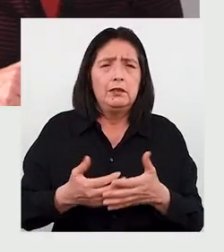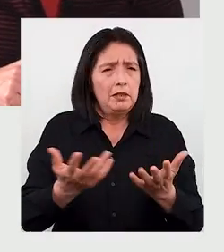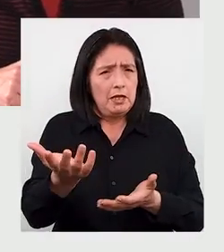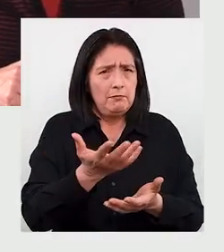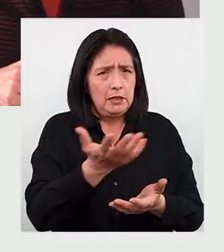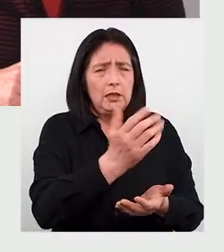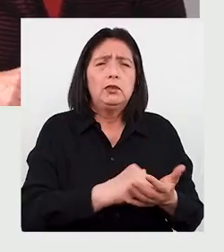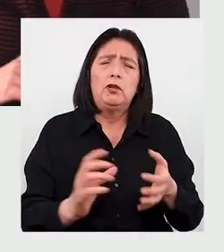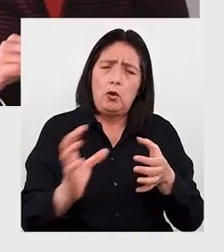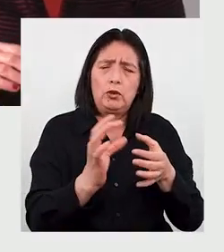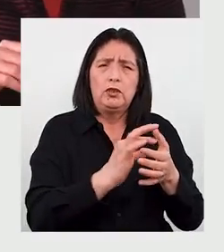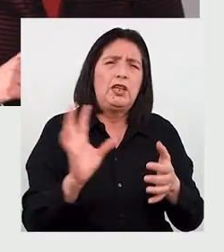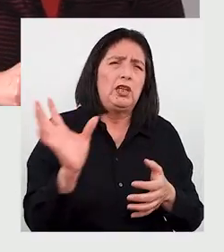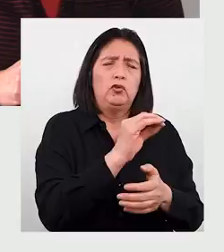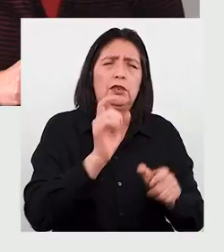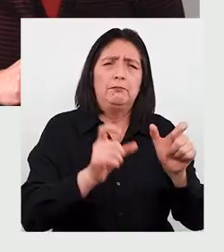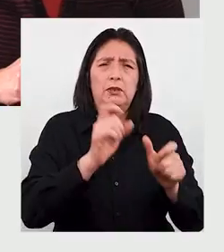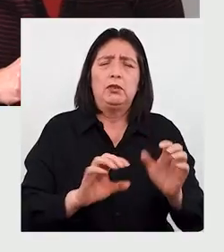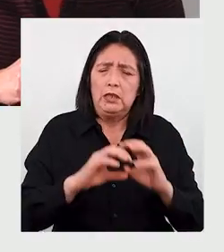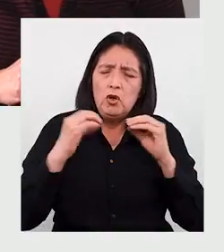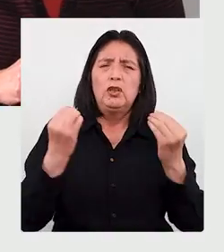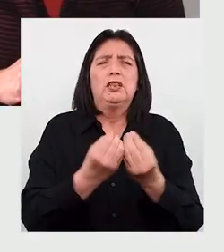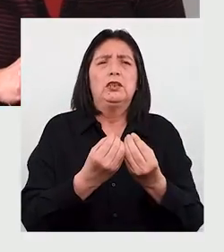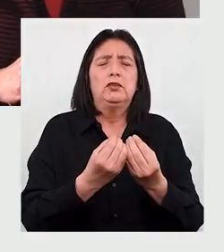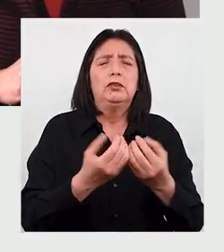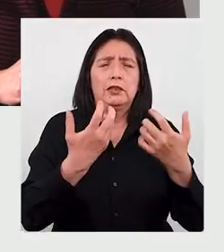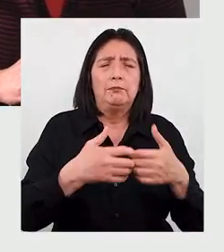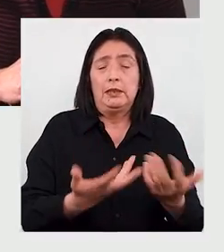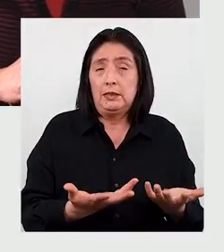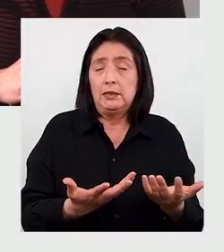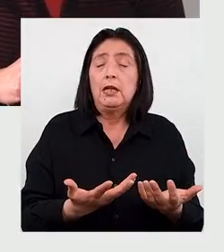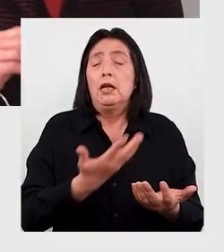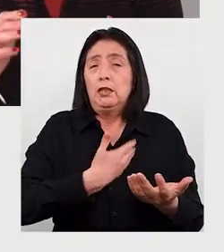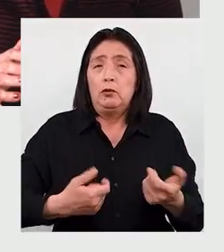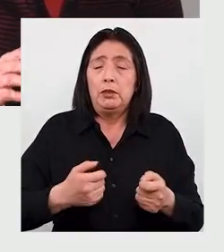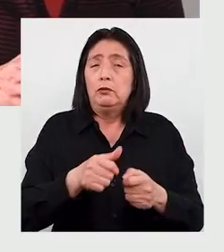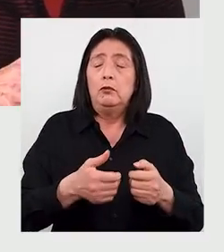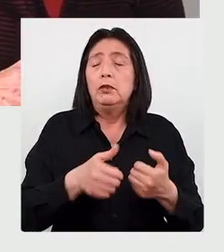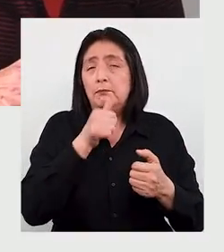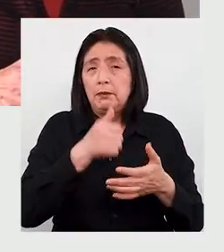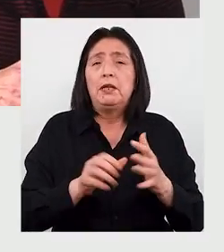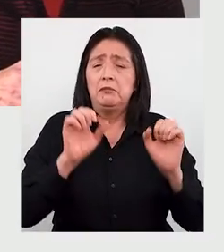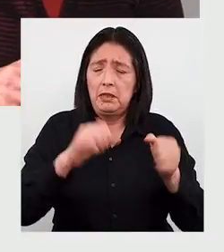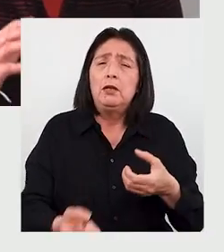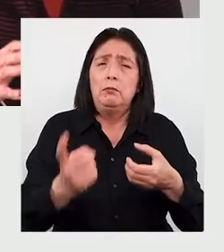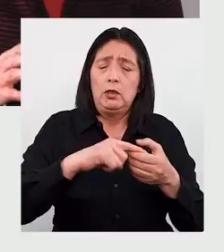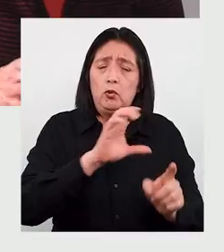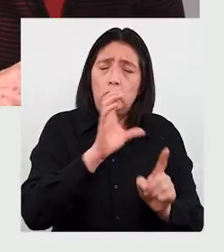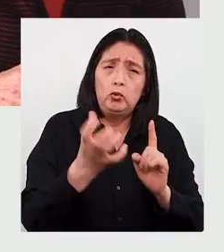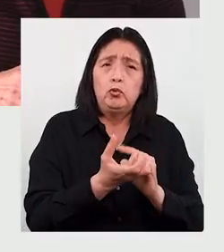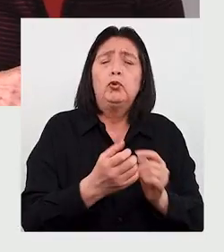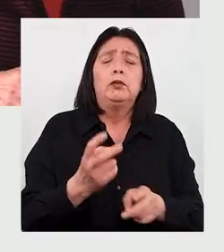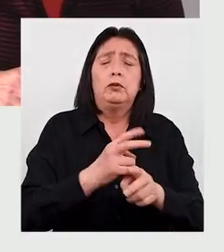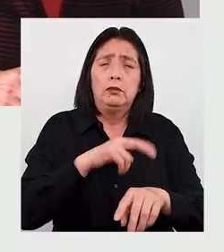extendemos la invitación a sumarse a todas las personas y organizaciones del sector público y privado a integrar la cultura sostenible como